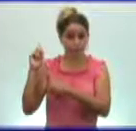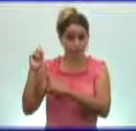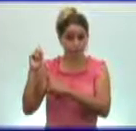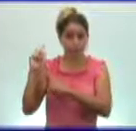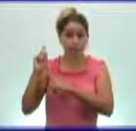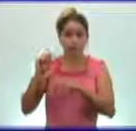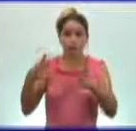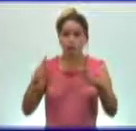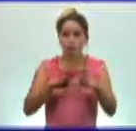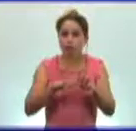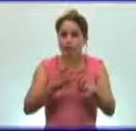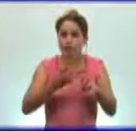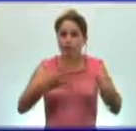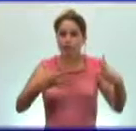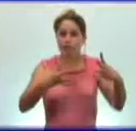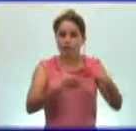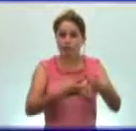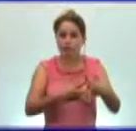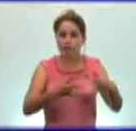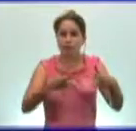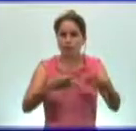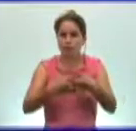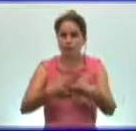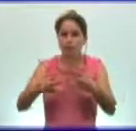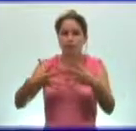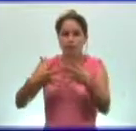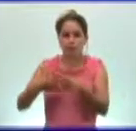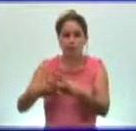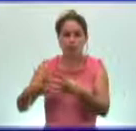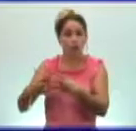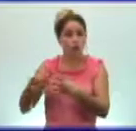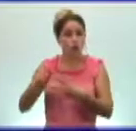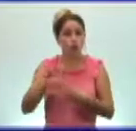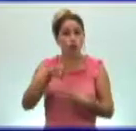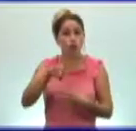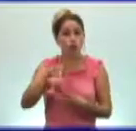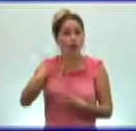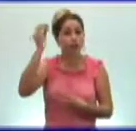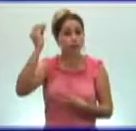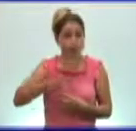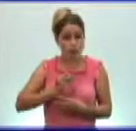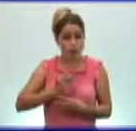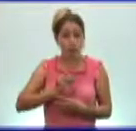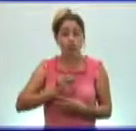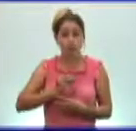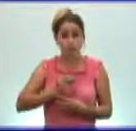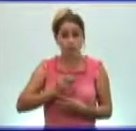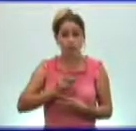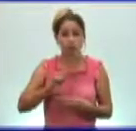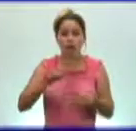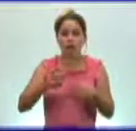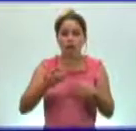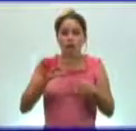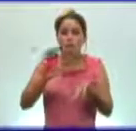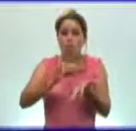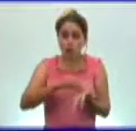iónico. Aquí, como pueden ver, son los enlaces que ustedes tienen que dominar a la hora de definir el enlace de cada